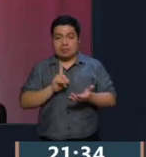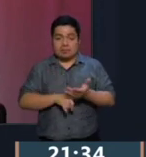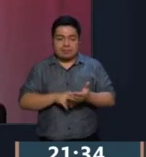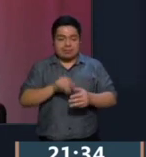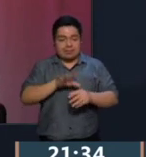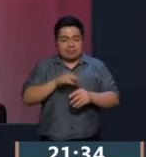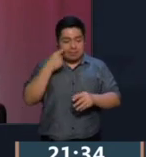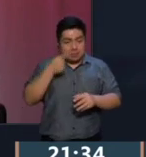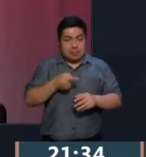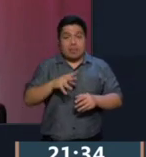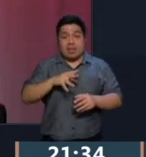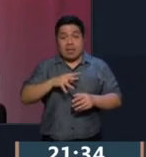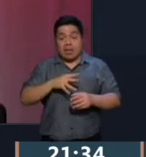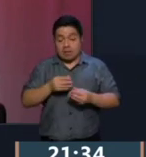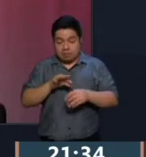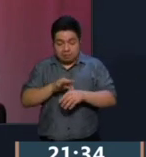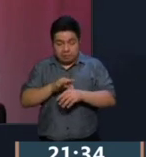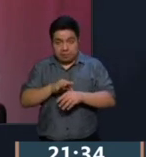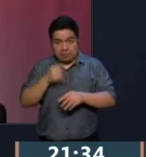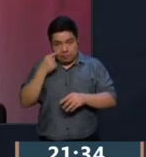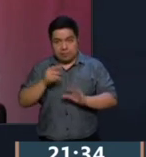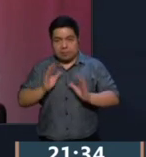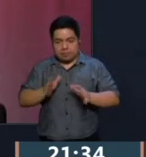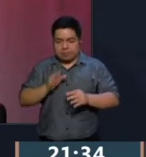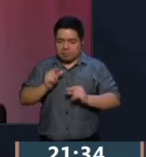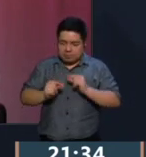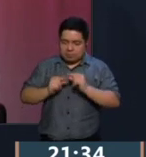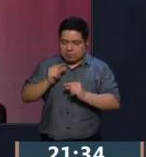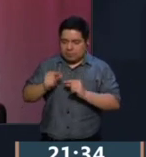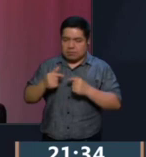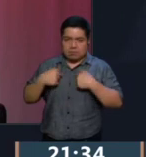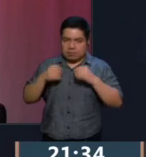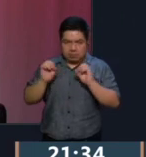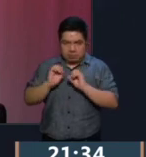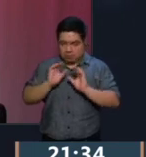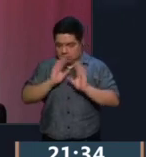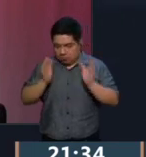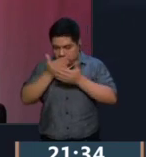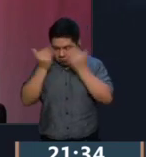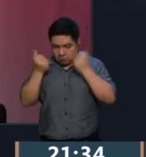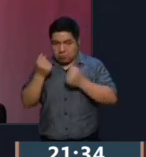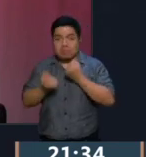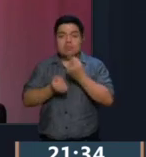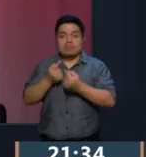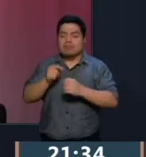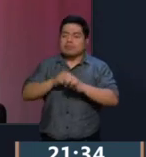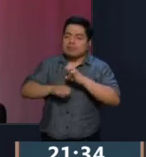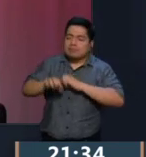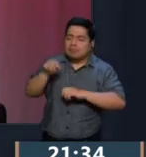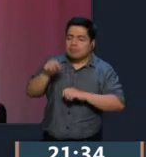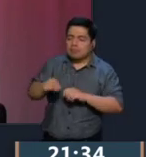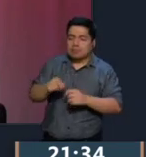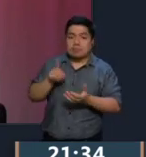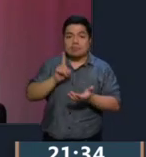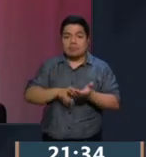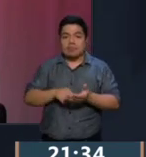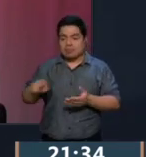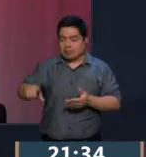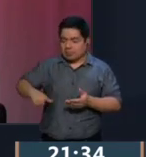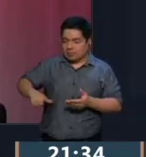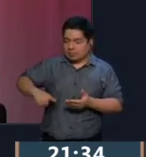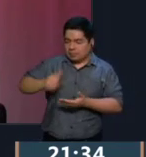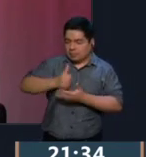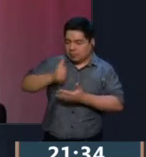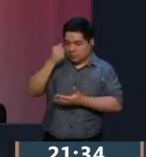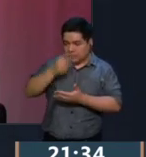que en efecto está contaminada. Y hay estudios que en efecto ya van confirmando yo no soy quien para confirmarlo, pero hay estudios